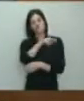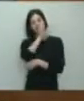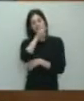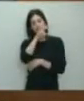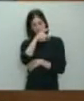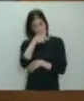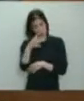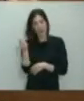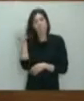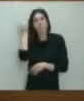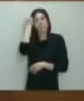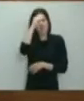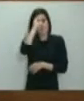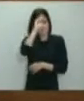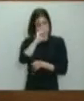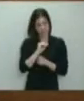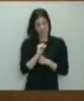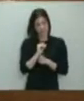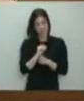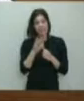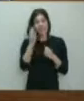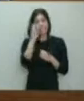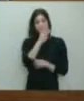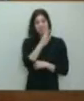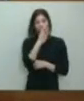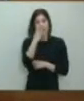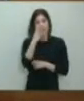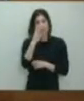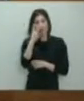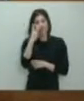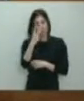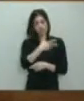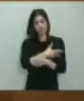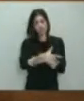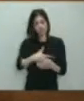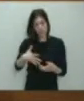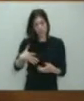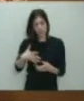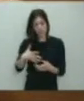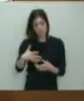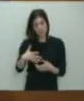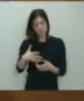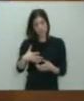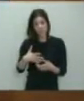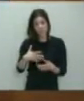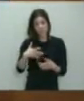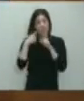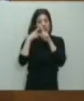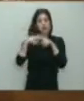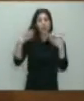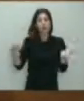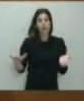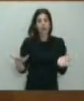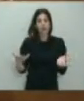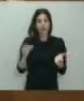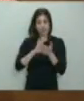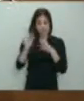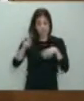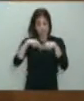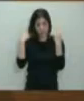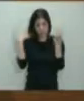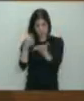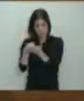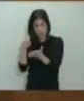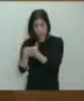leyes. Y esos 342 millones no van a pagar servicios públicos, no van a movilizar